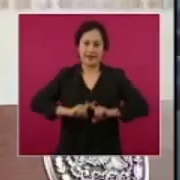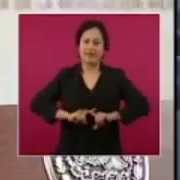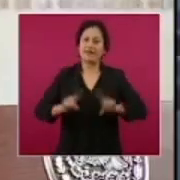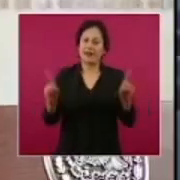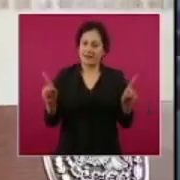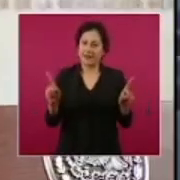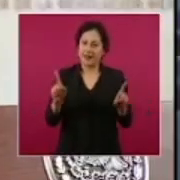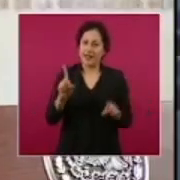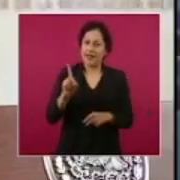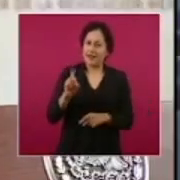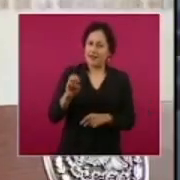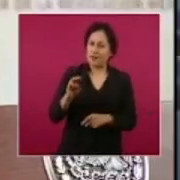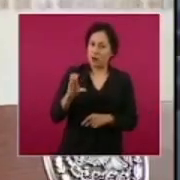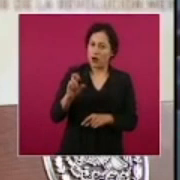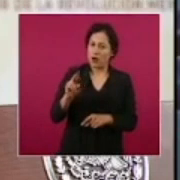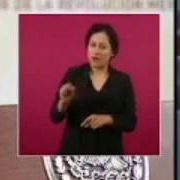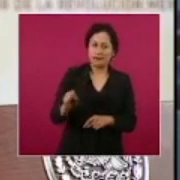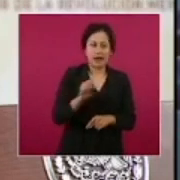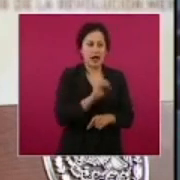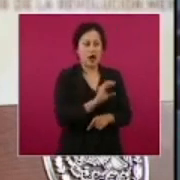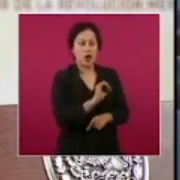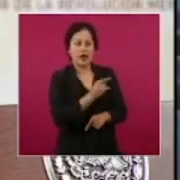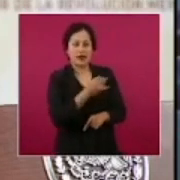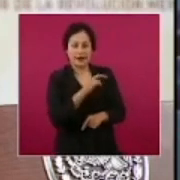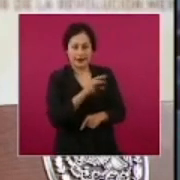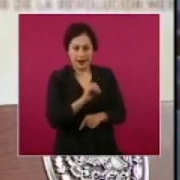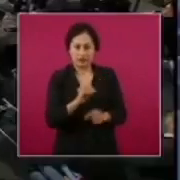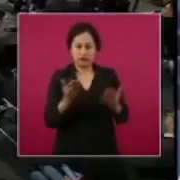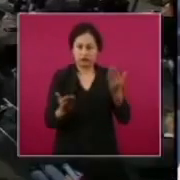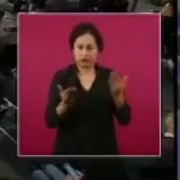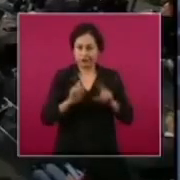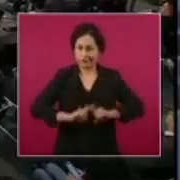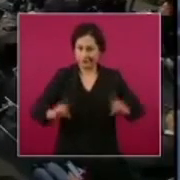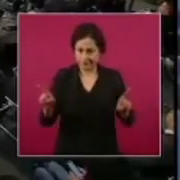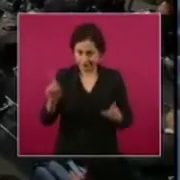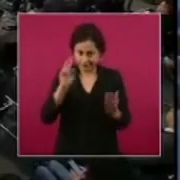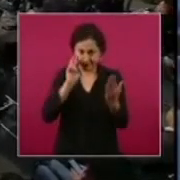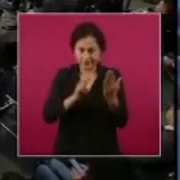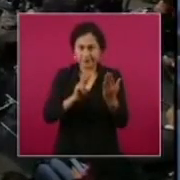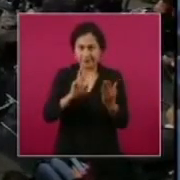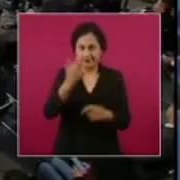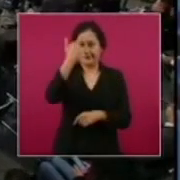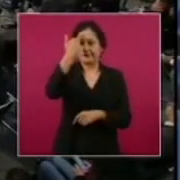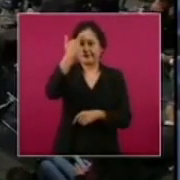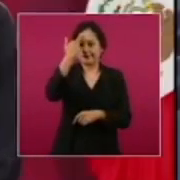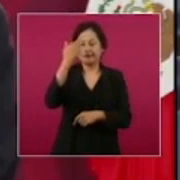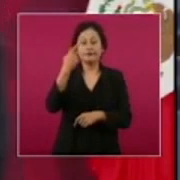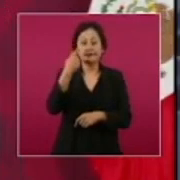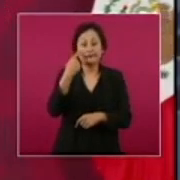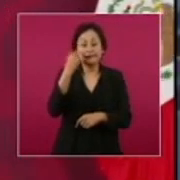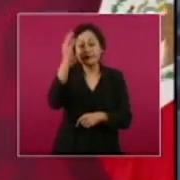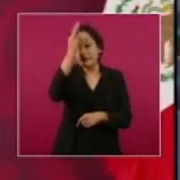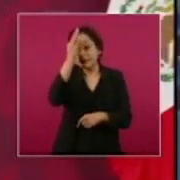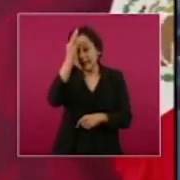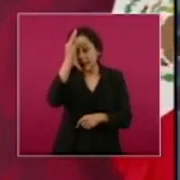hacia el 2024, por lo que confía a la dirigencia, o más bien en la dirigencia nacional, que fije ya